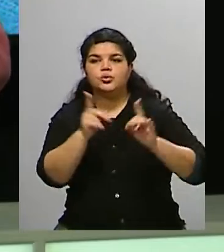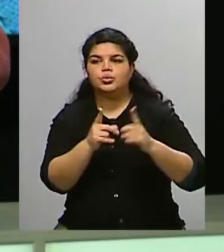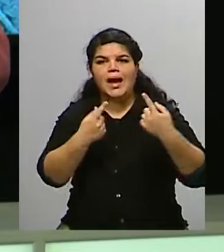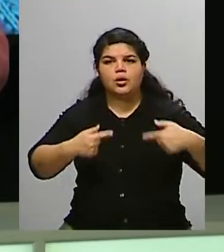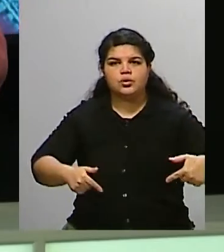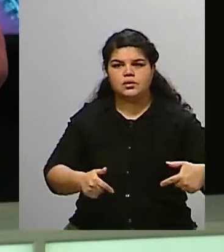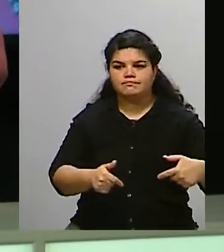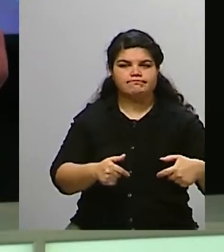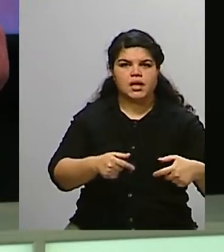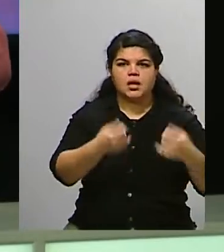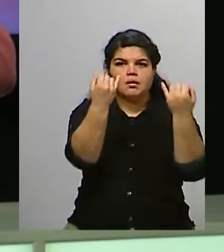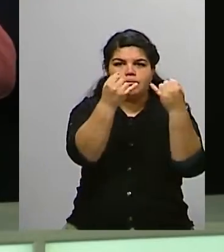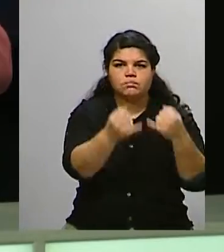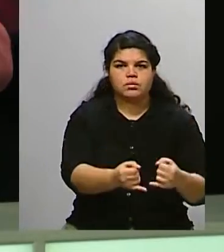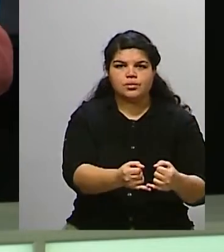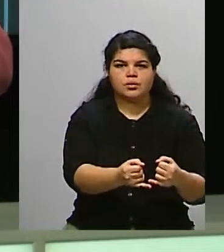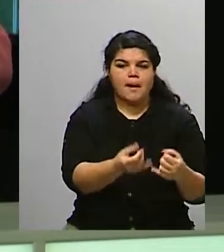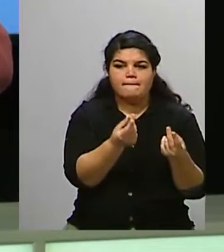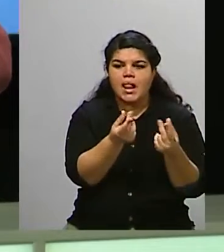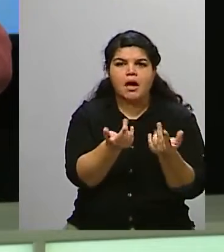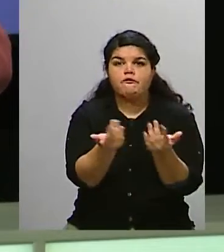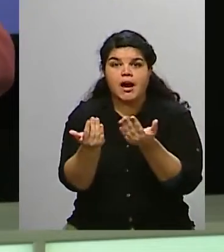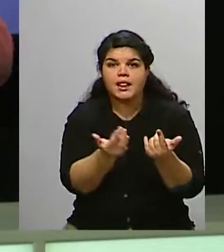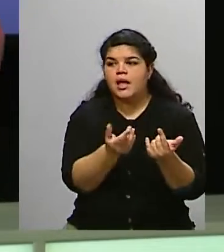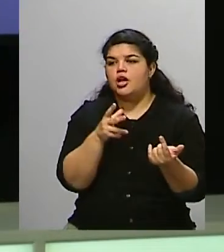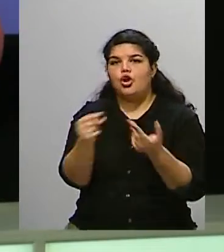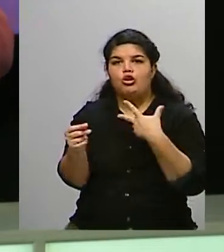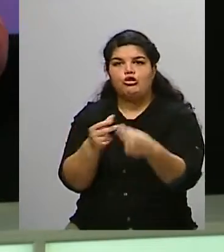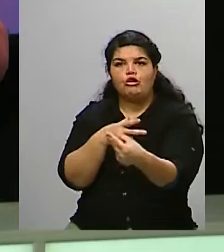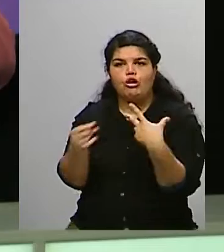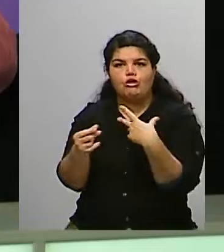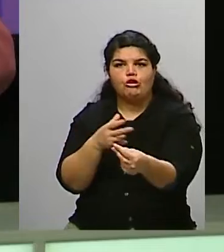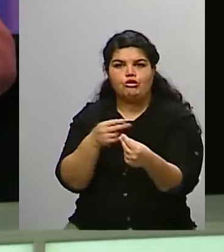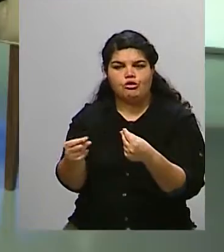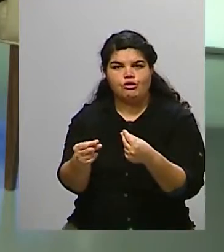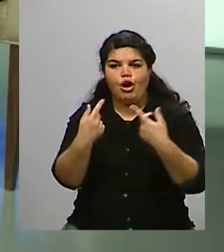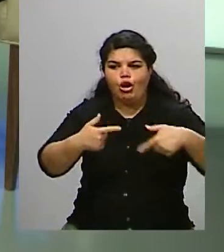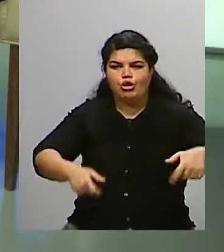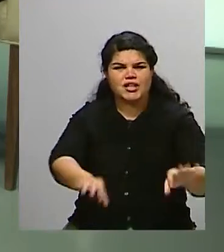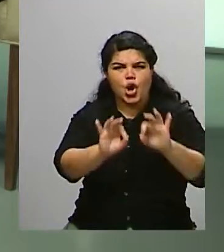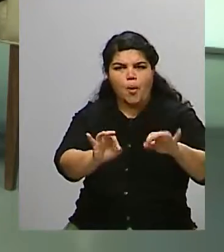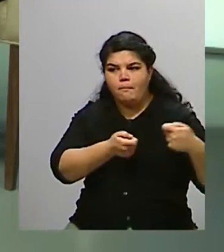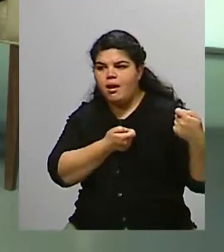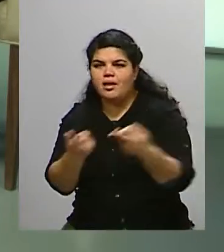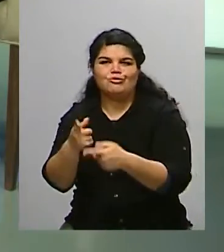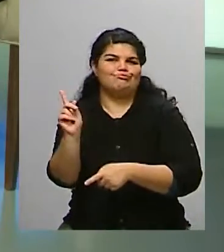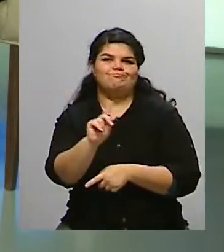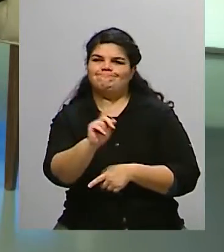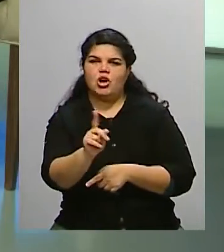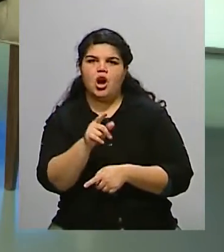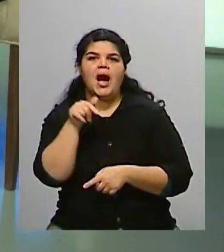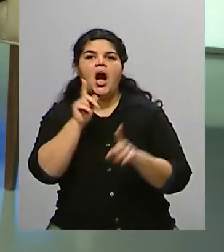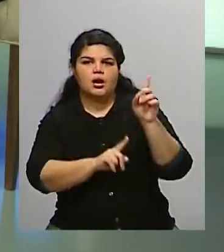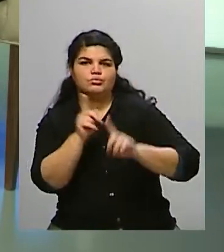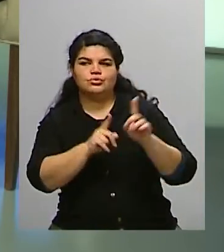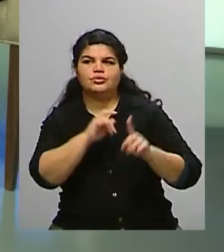a la población, y bueno, y ahí viene la economía como aportar su conocimiento con herramientas específicas que empieza a desarrollar desde la conceptualización